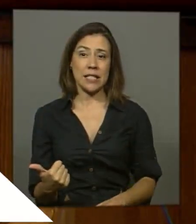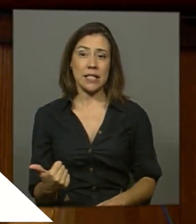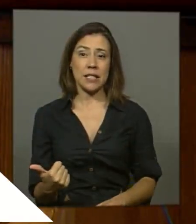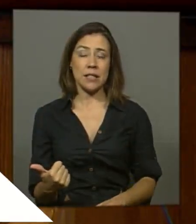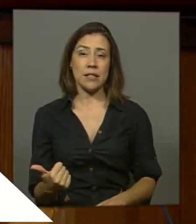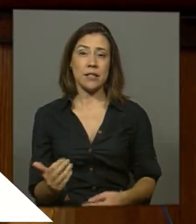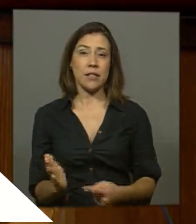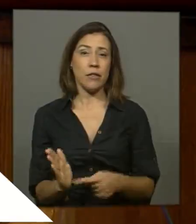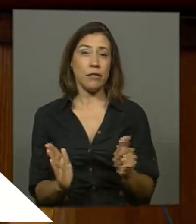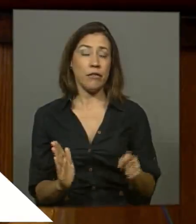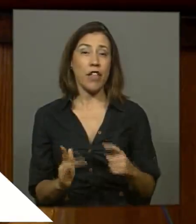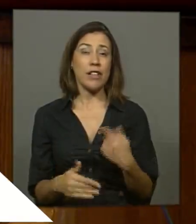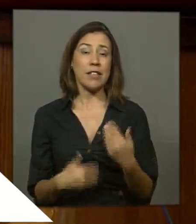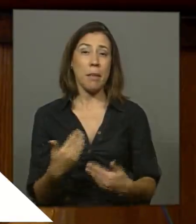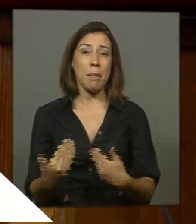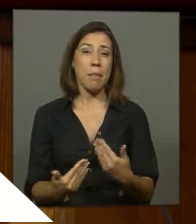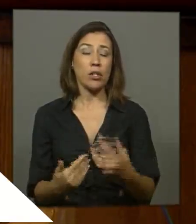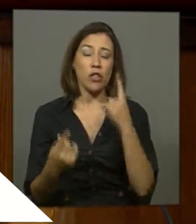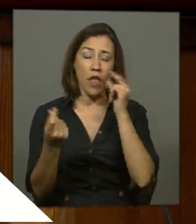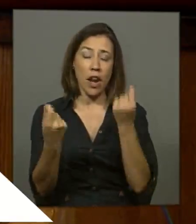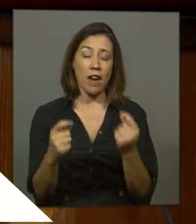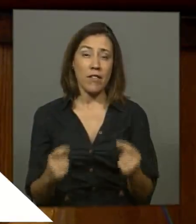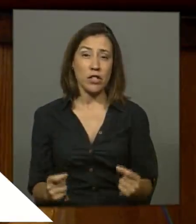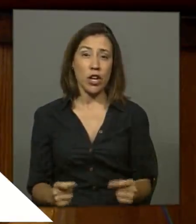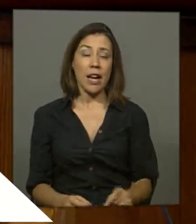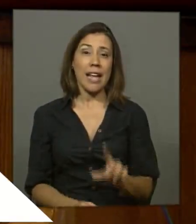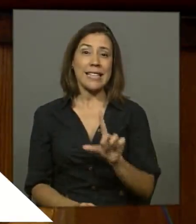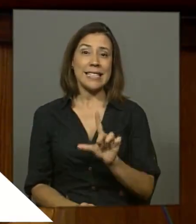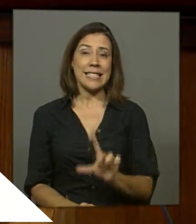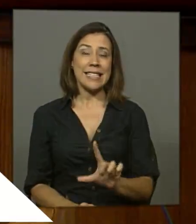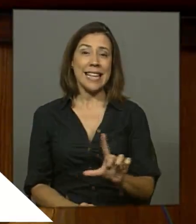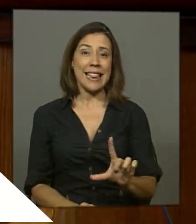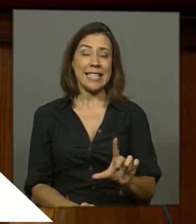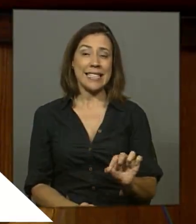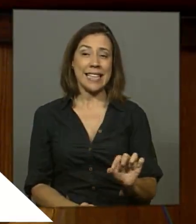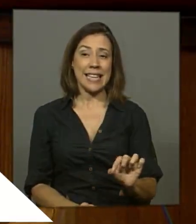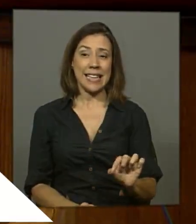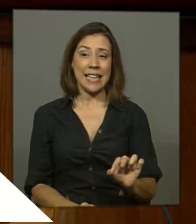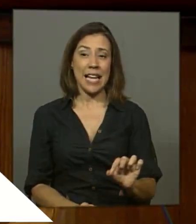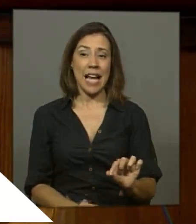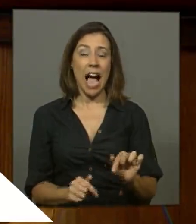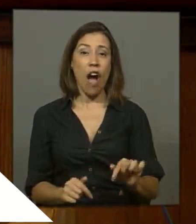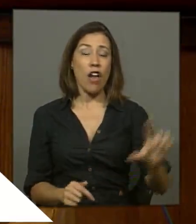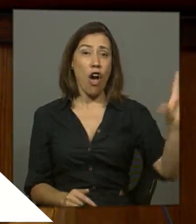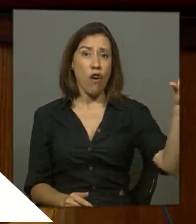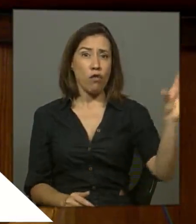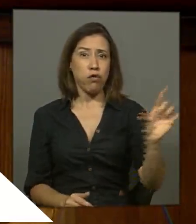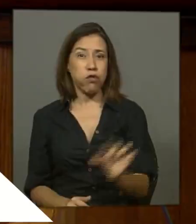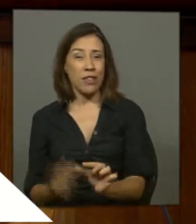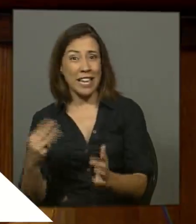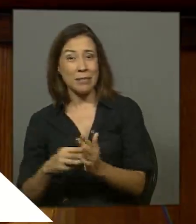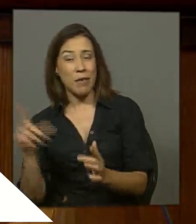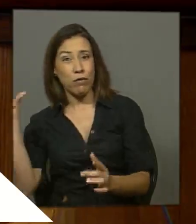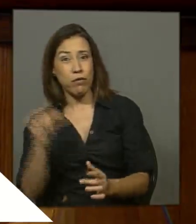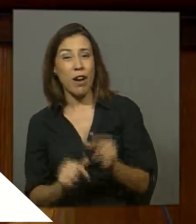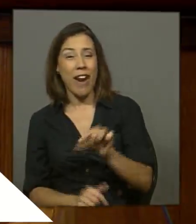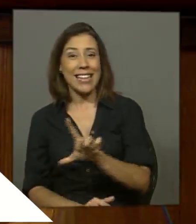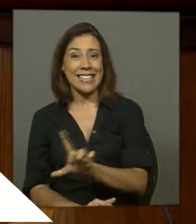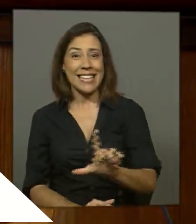resoluciones en proceso de revisión 770 o sea vamos en 770